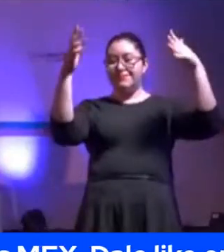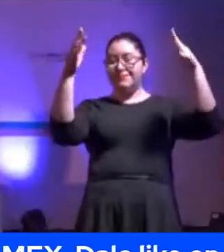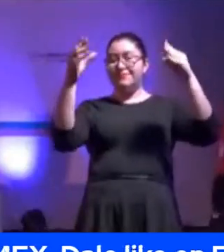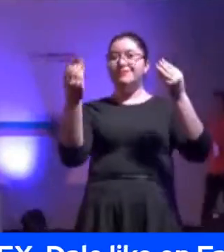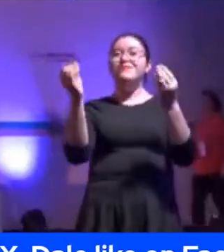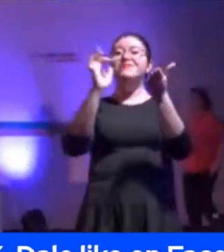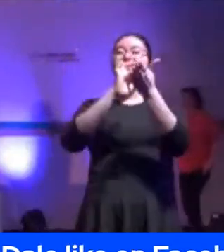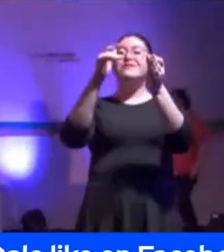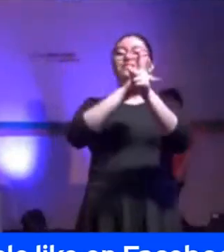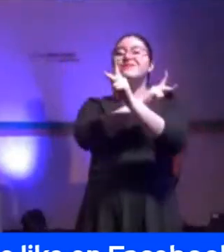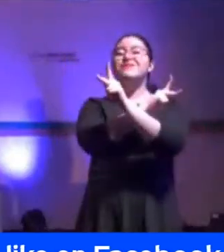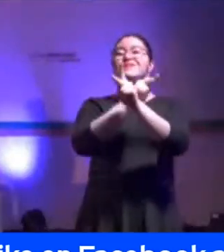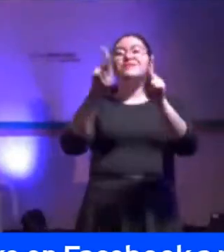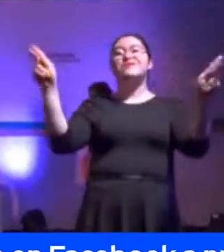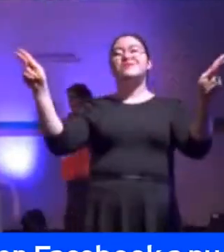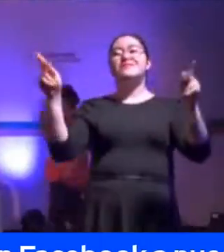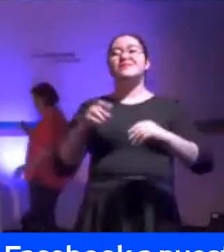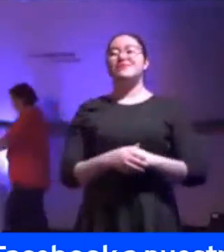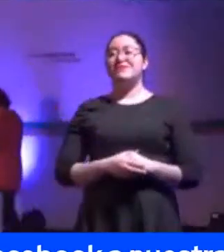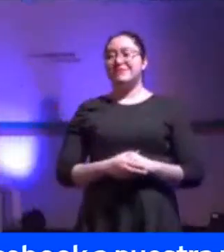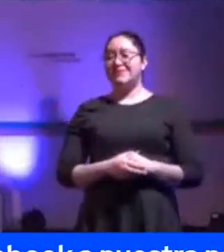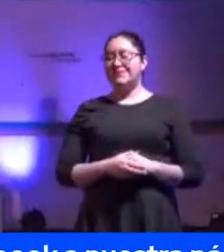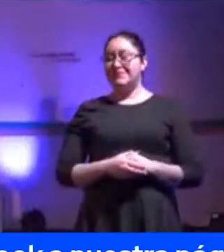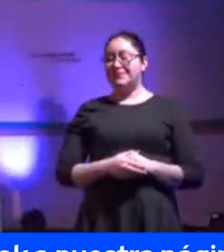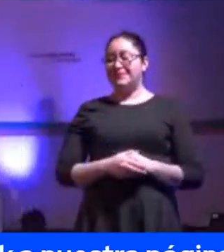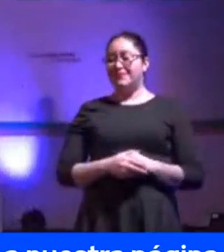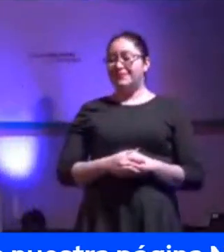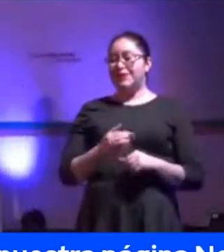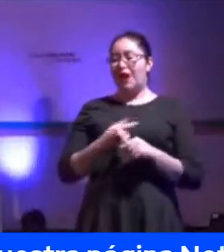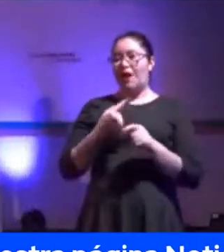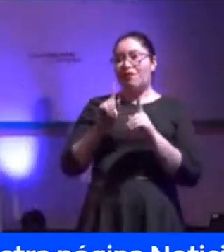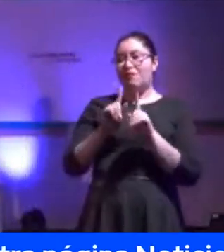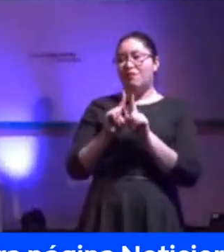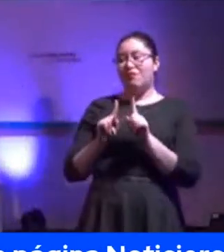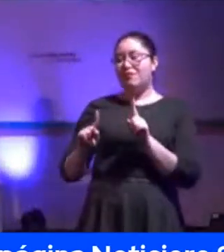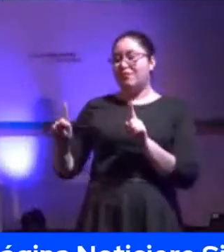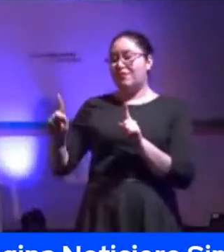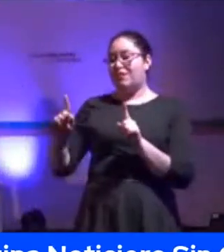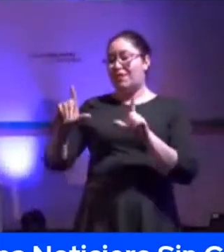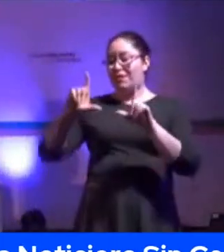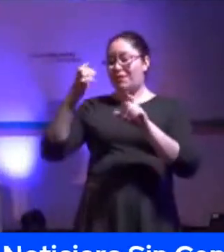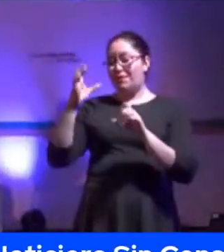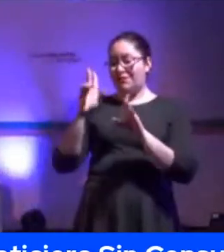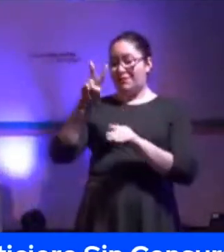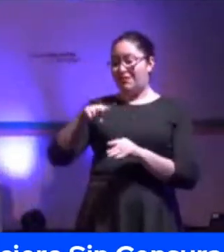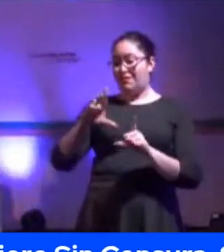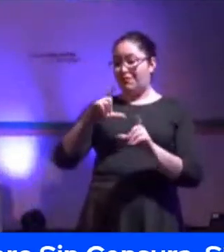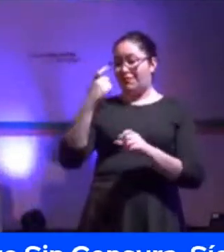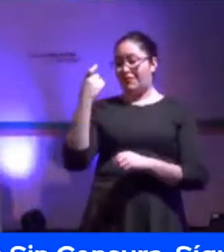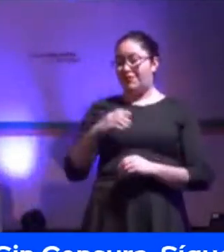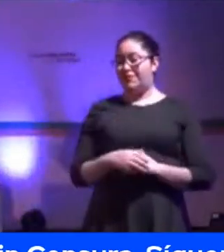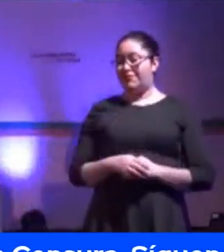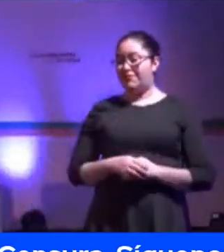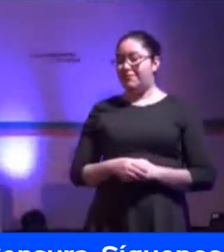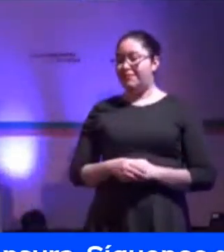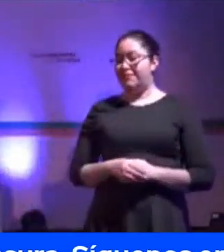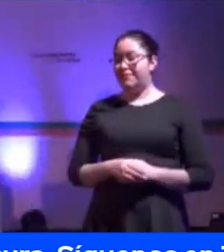Muchas gracias a todos. En un momento nos vemos a la izquierda. Vamos a tomarnos una foto, ¿correcto?